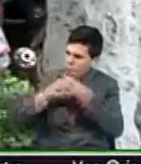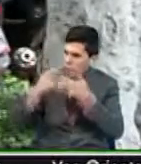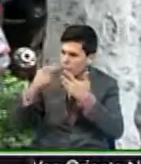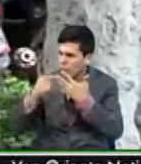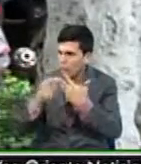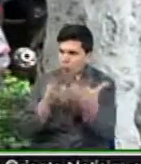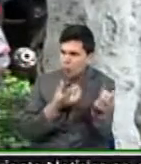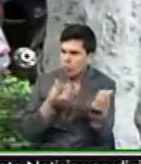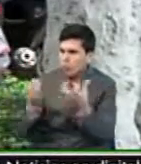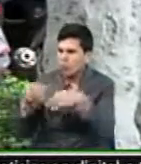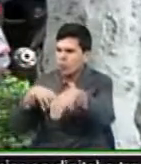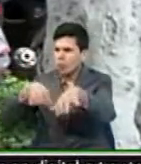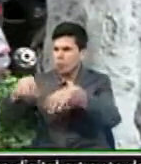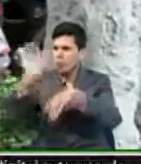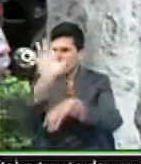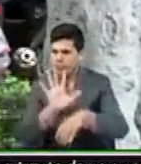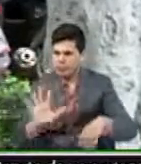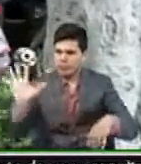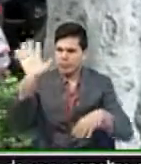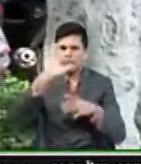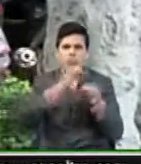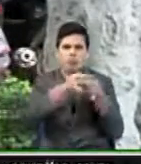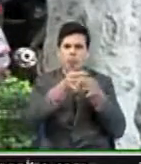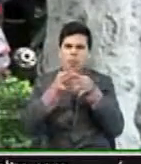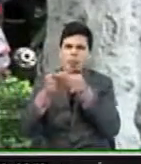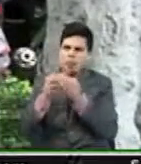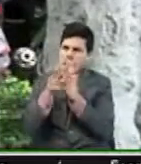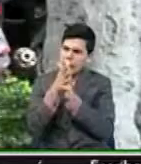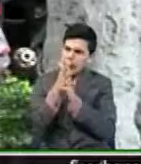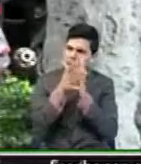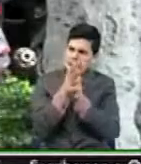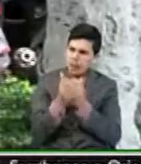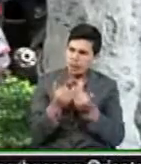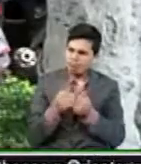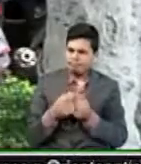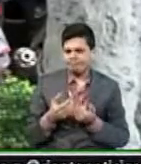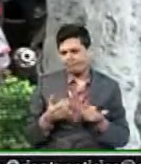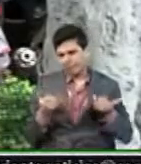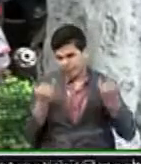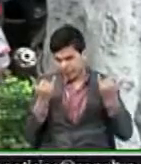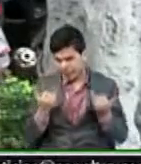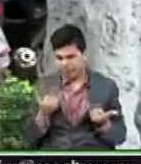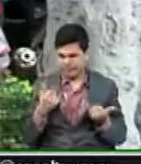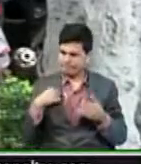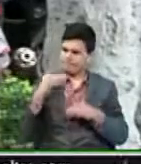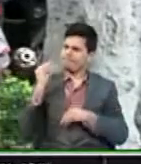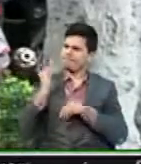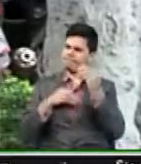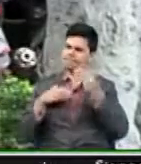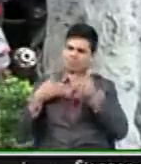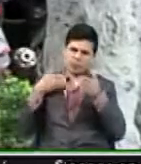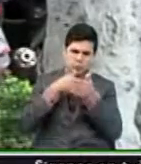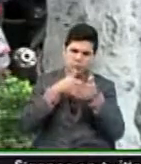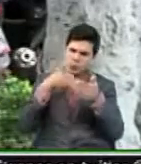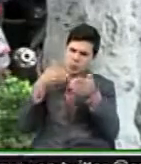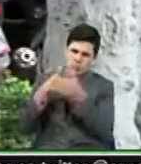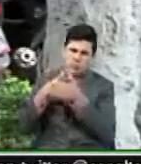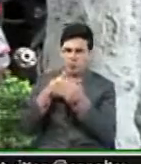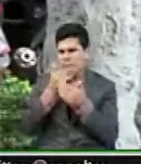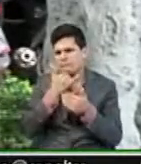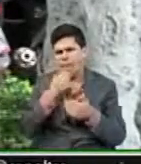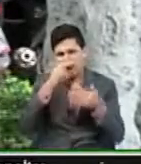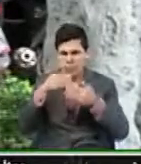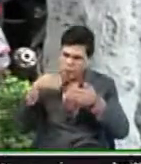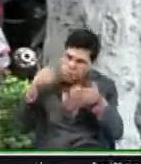diferentes carteras, tanto departamental como municipal, señalaron que no están de acuerdo con ese tipo de actos que cometen